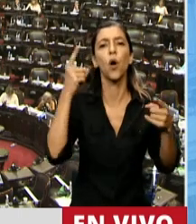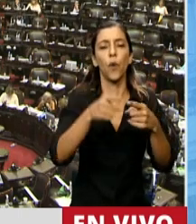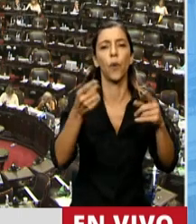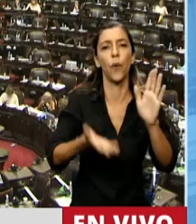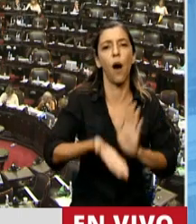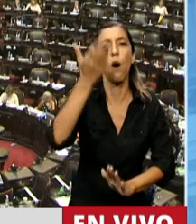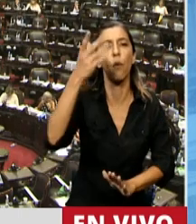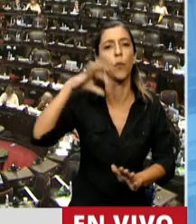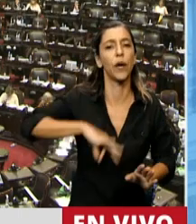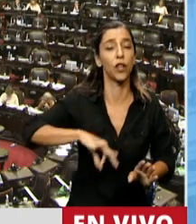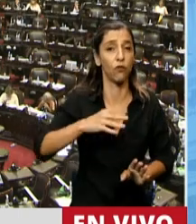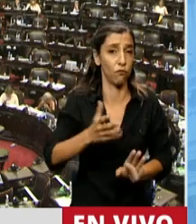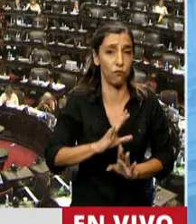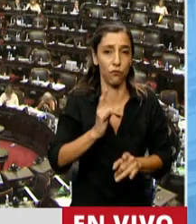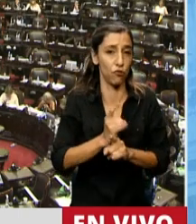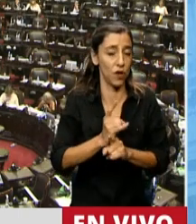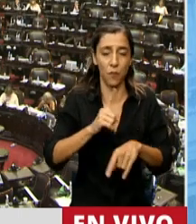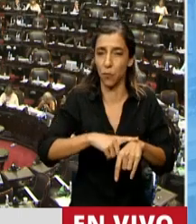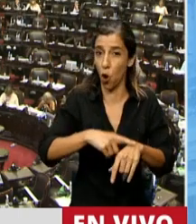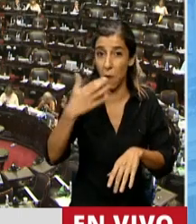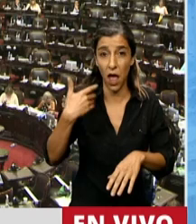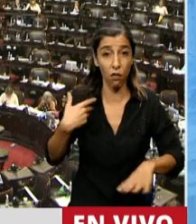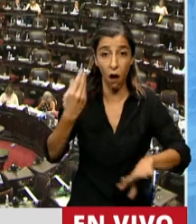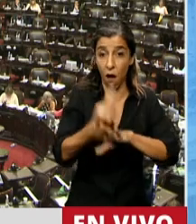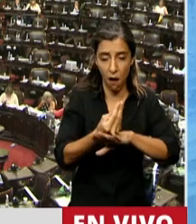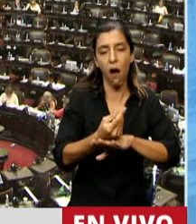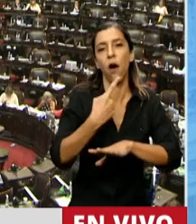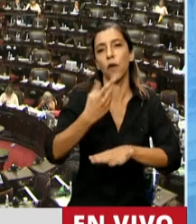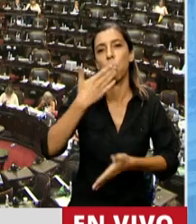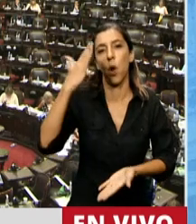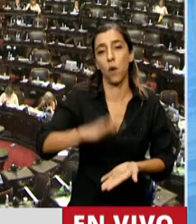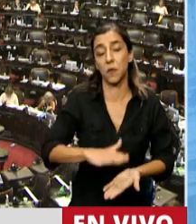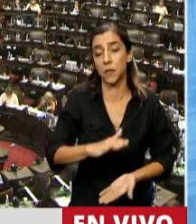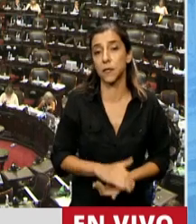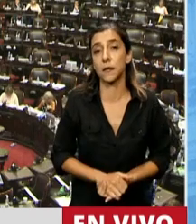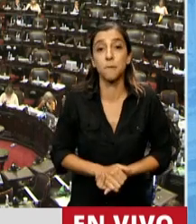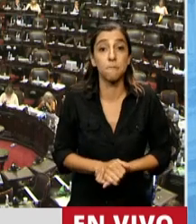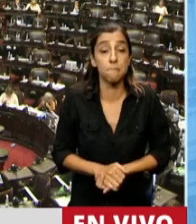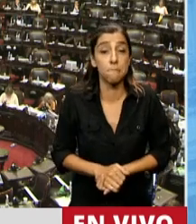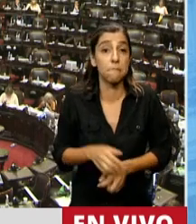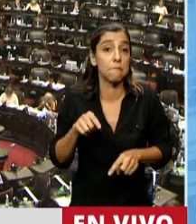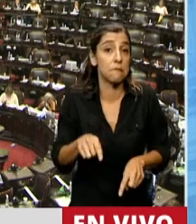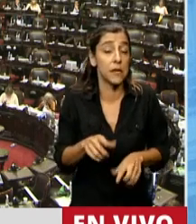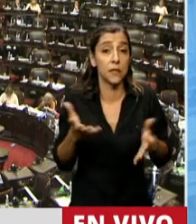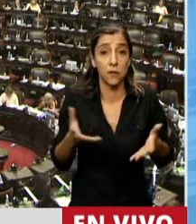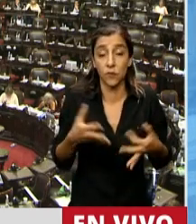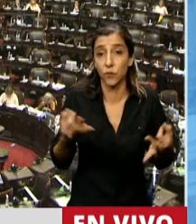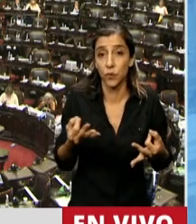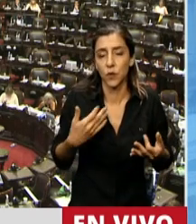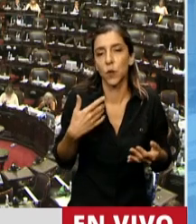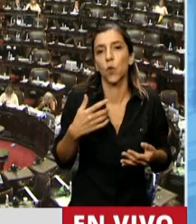las jubilaciones y pensiones cuando llegara al gobierno. Esto debe haber generado seguramente